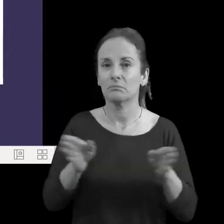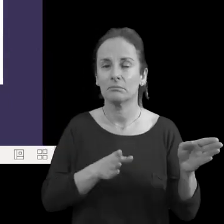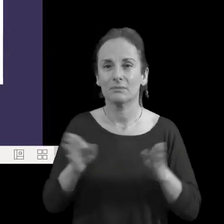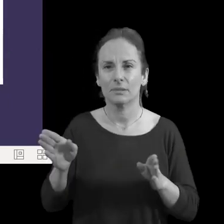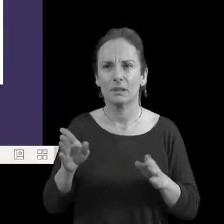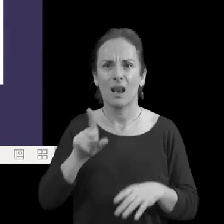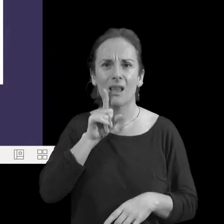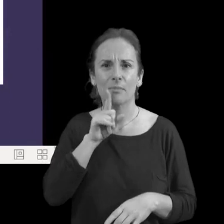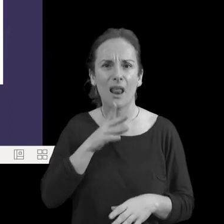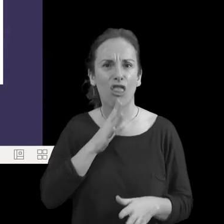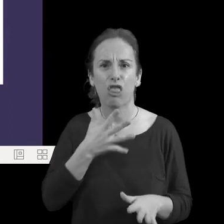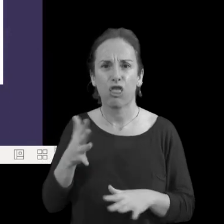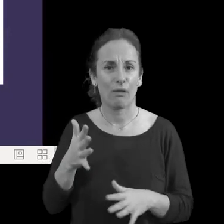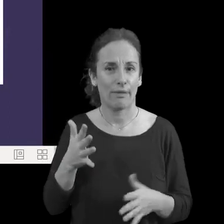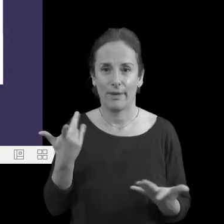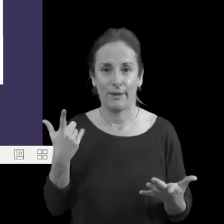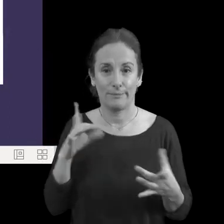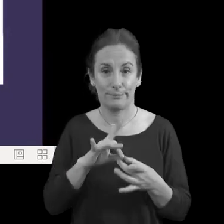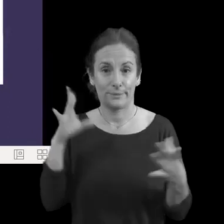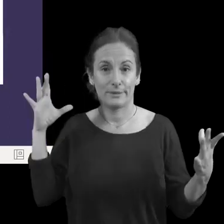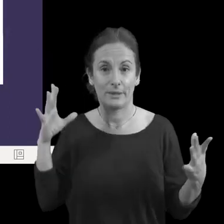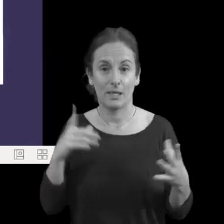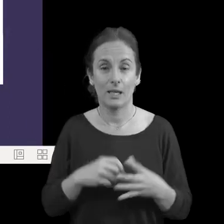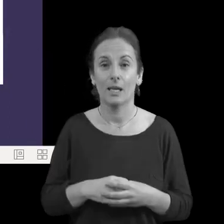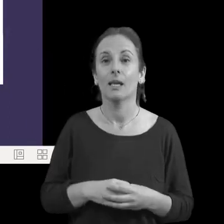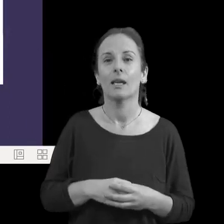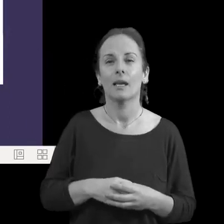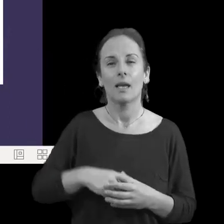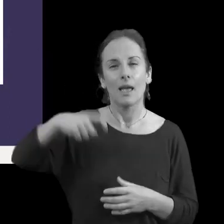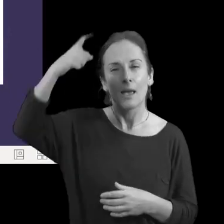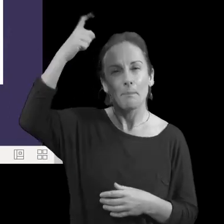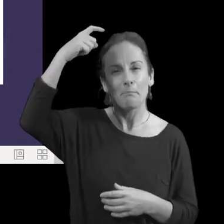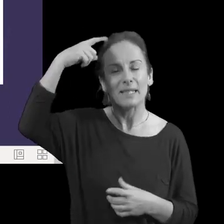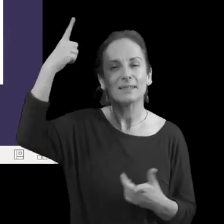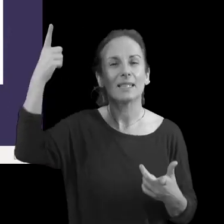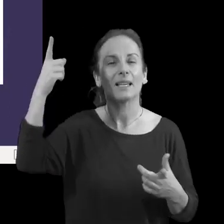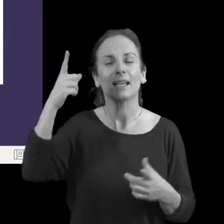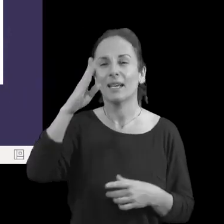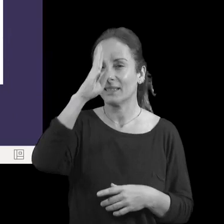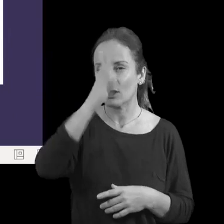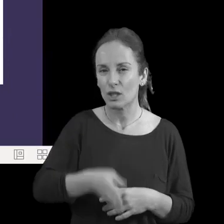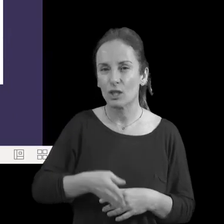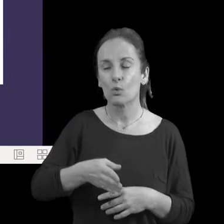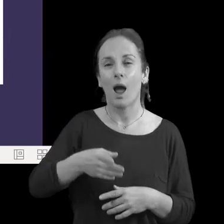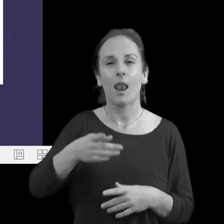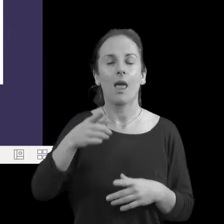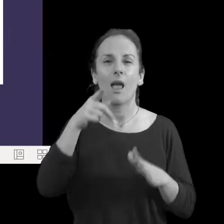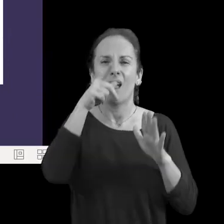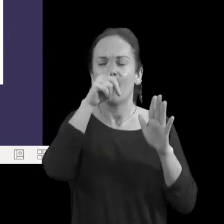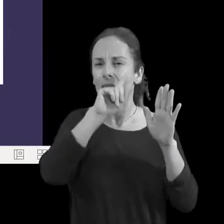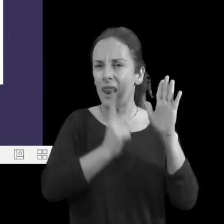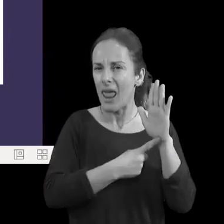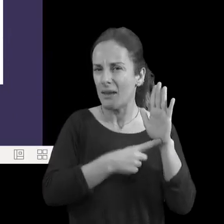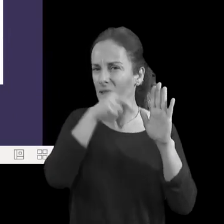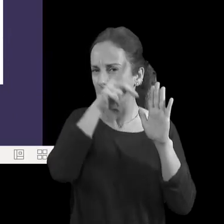no encajamos, ¿no? En la mente heterosexual, el pensamiento heterosexual, lo que es el marco heteronormativo es que no nos contempla, ¿no?